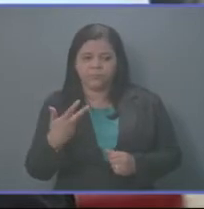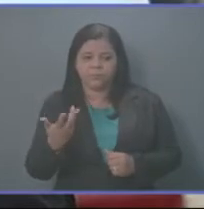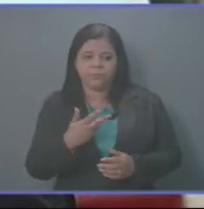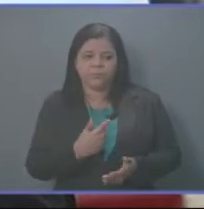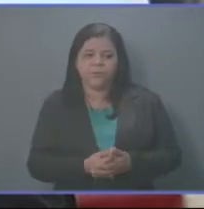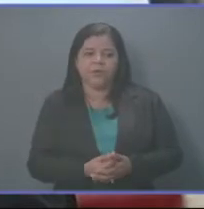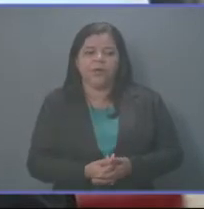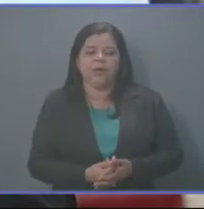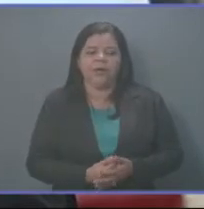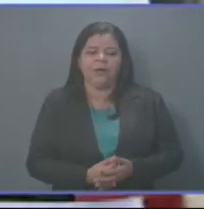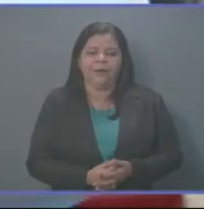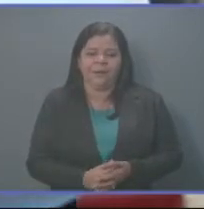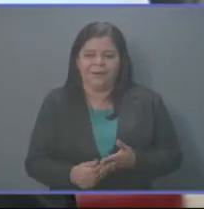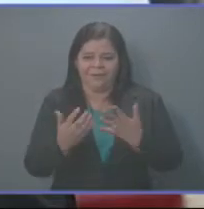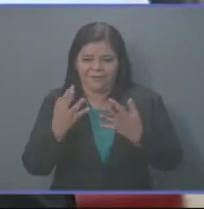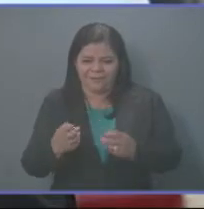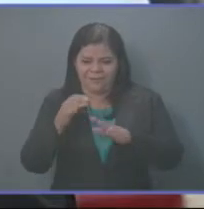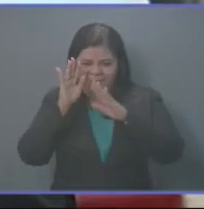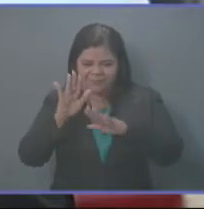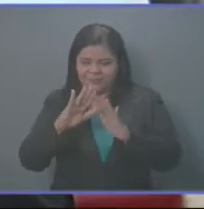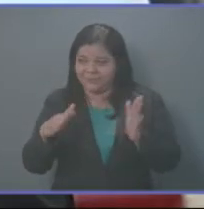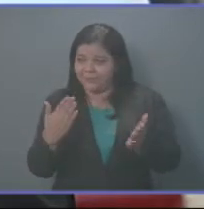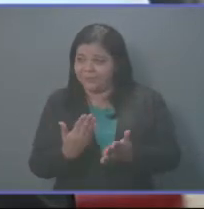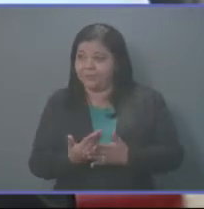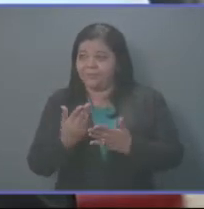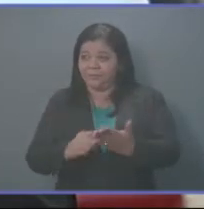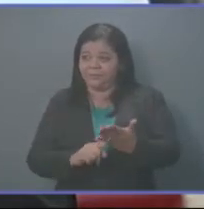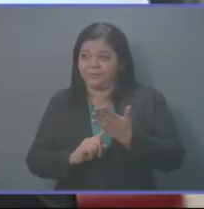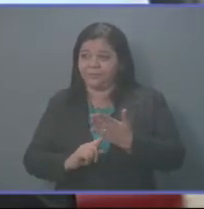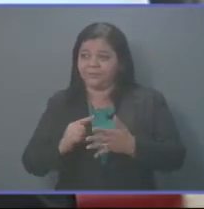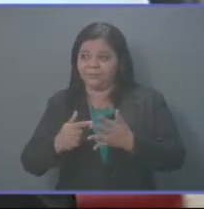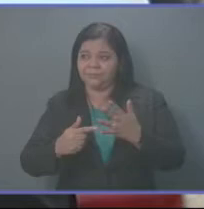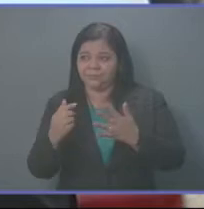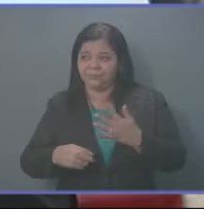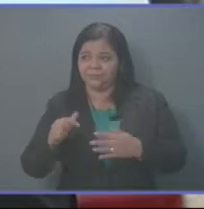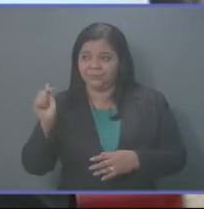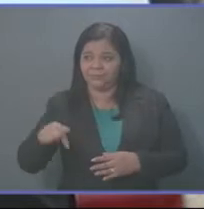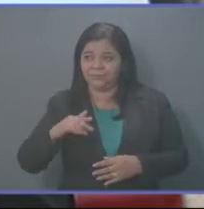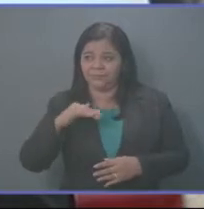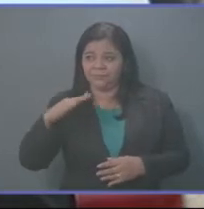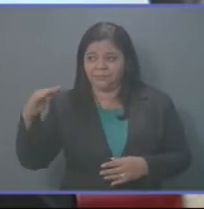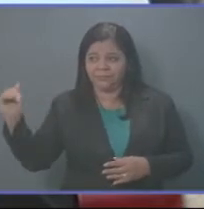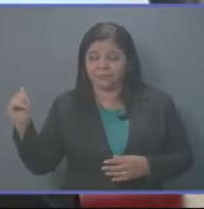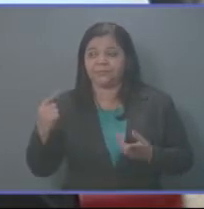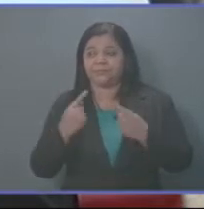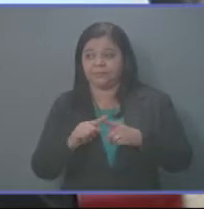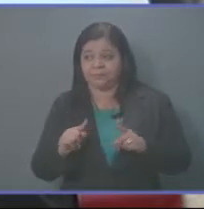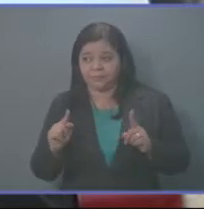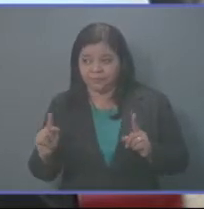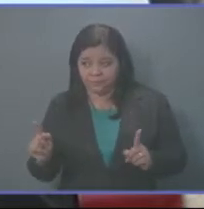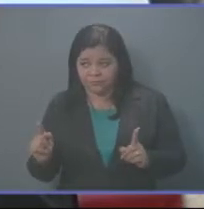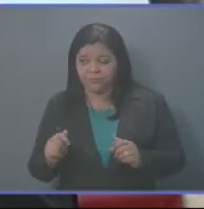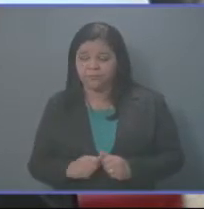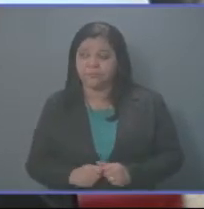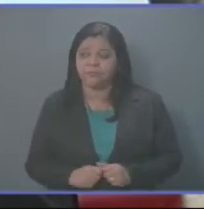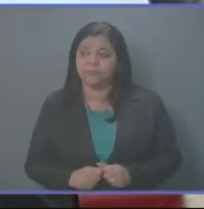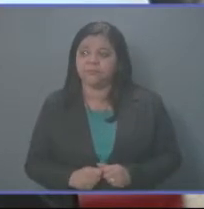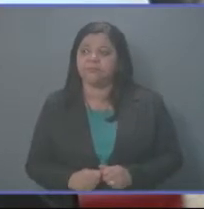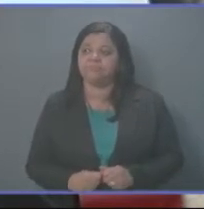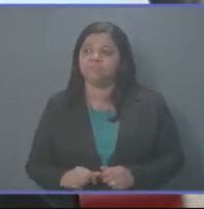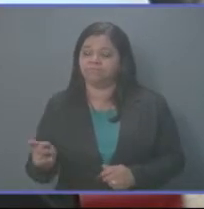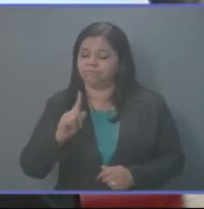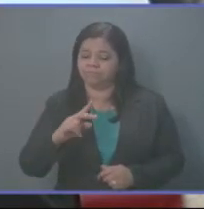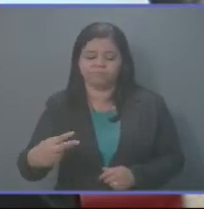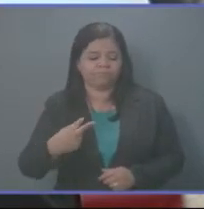nos sumamos a exigir el respeto que nos dan las leyes de este país y sobre todo que no se nos